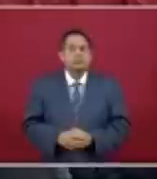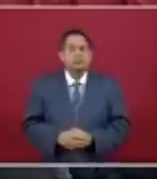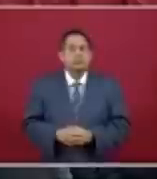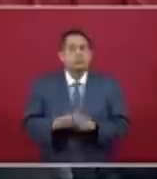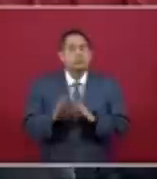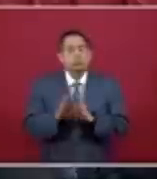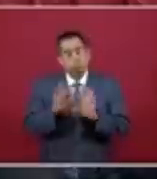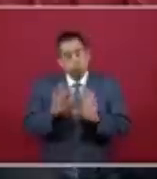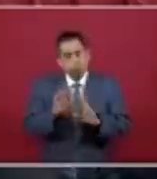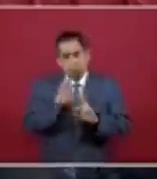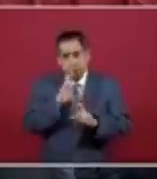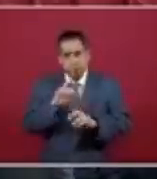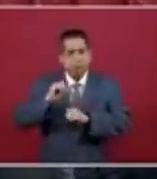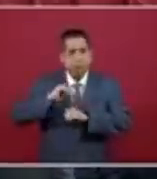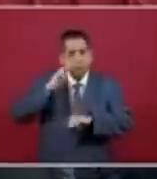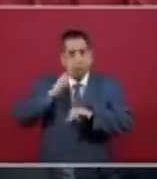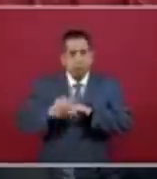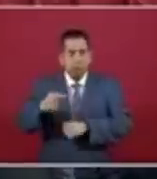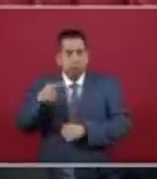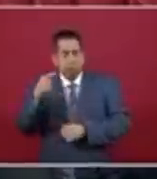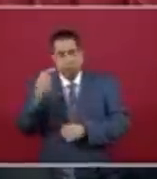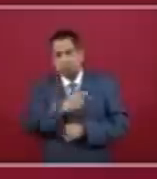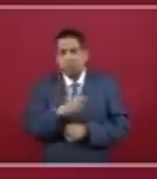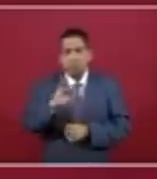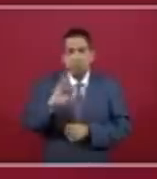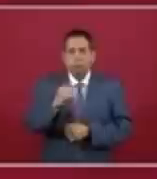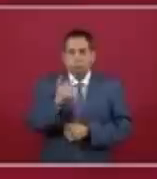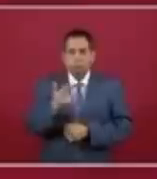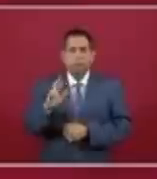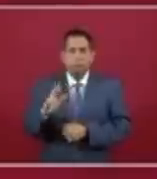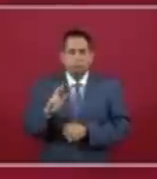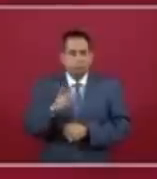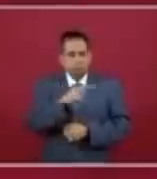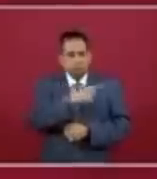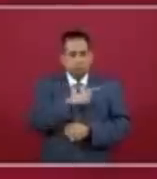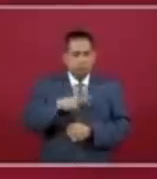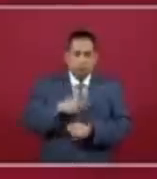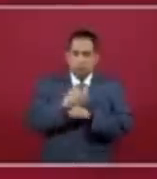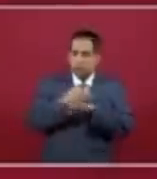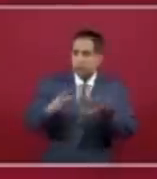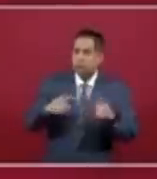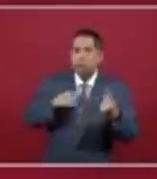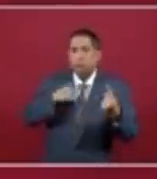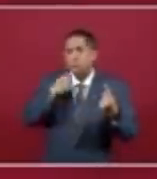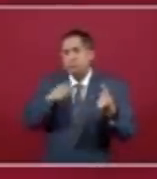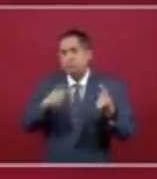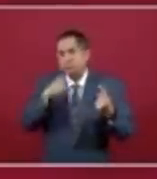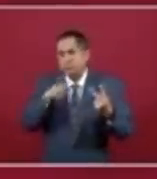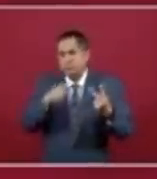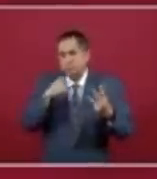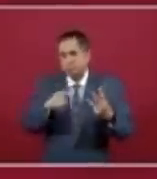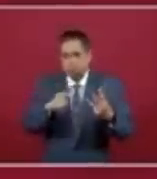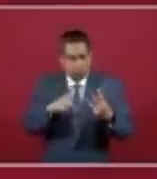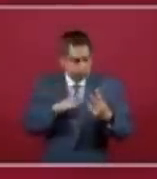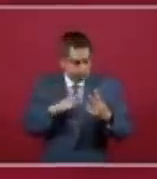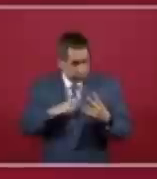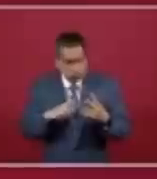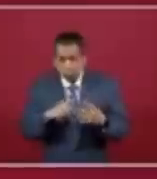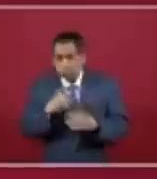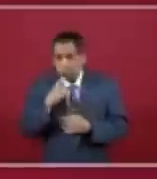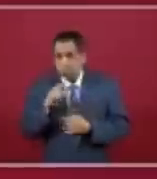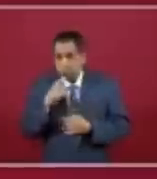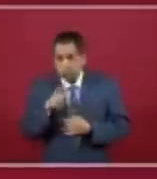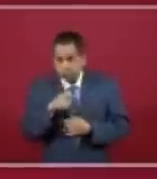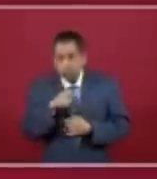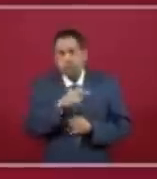corresponde en este caso a la Fiscalía General informar sobre denuncias que existan.